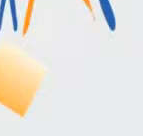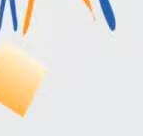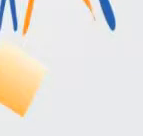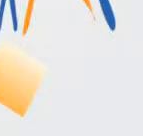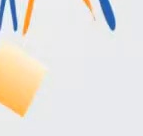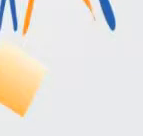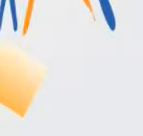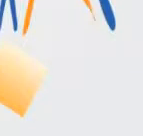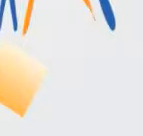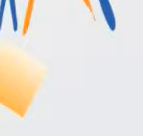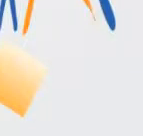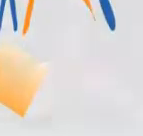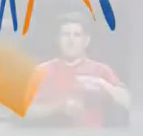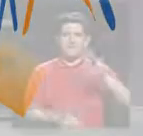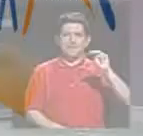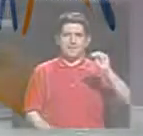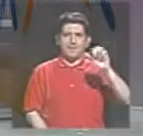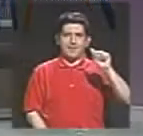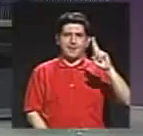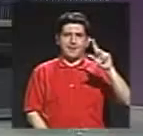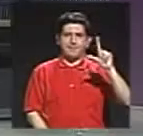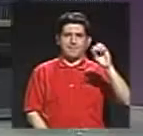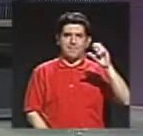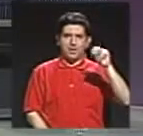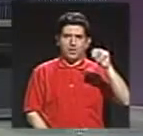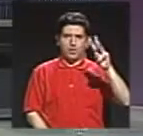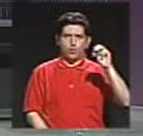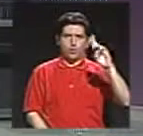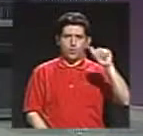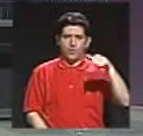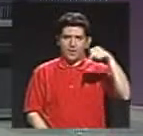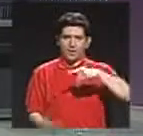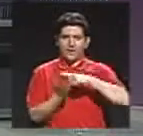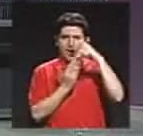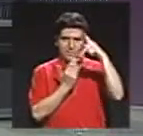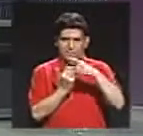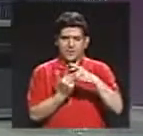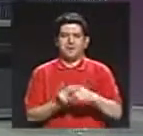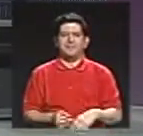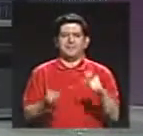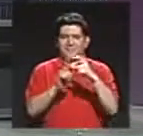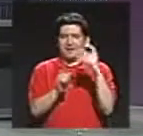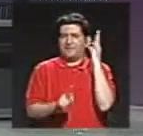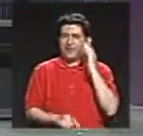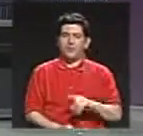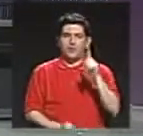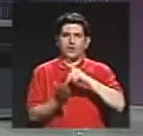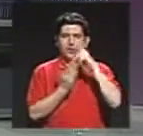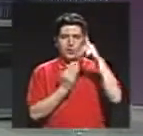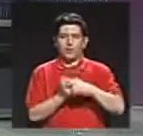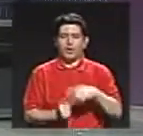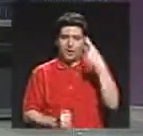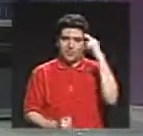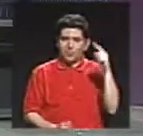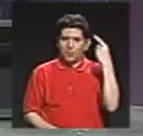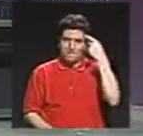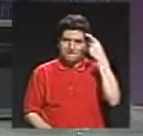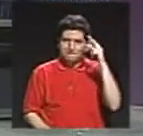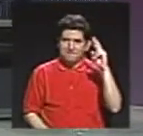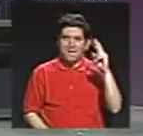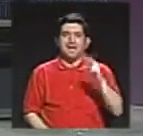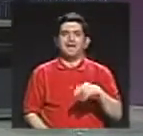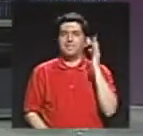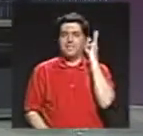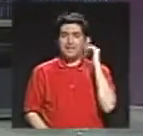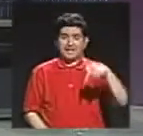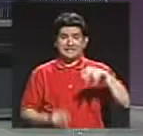Hola Mi nombre es Marlon Mora y el día de hoy Les presento Palabra de mujer un programa por y para las mujeres el el día de hoy tenemos un